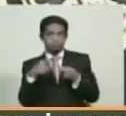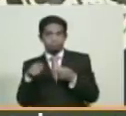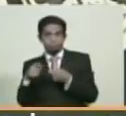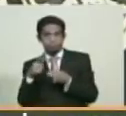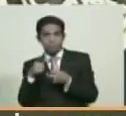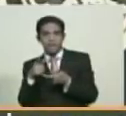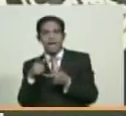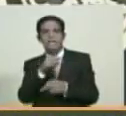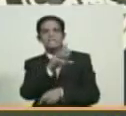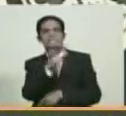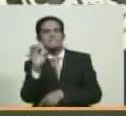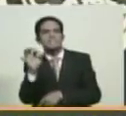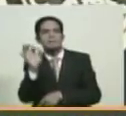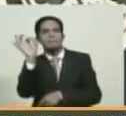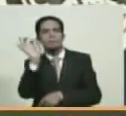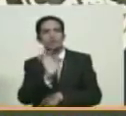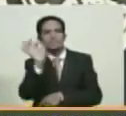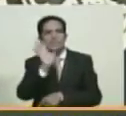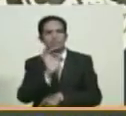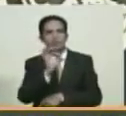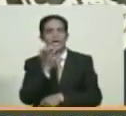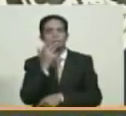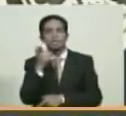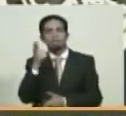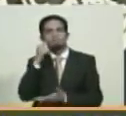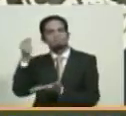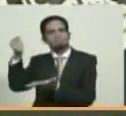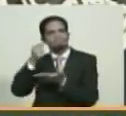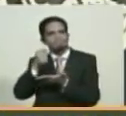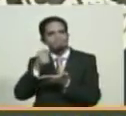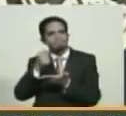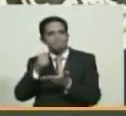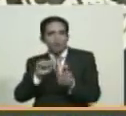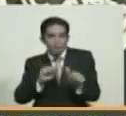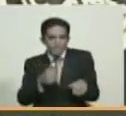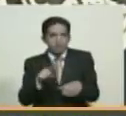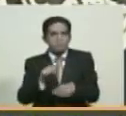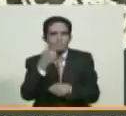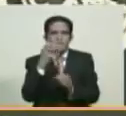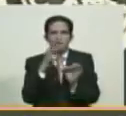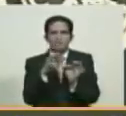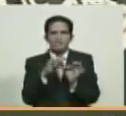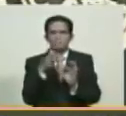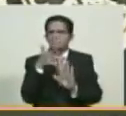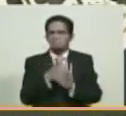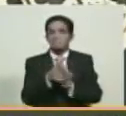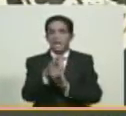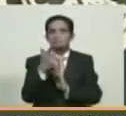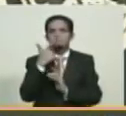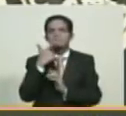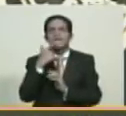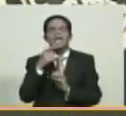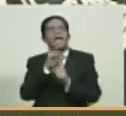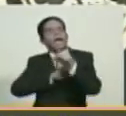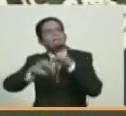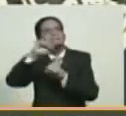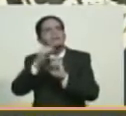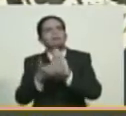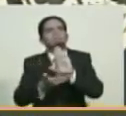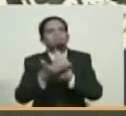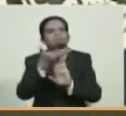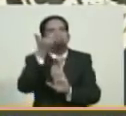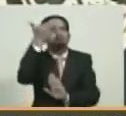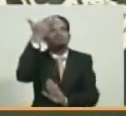los depósitos que recibirán a partir del 1 de septiembre. Esto es una medida antiinflacionaria que está